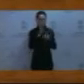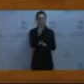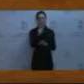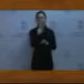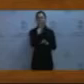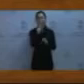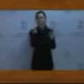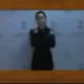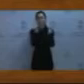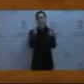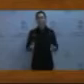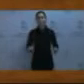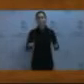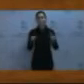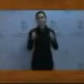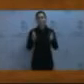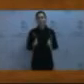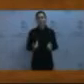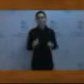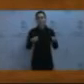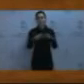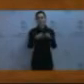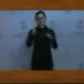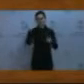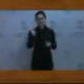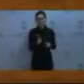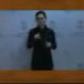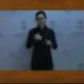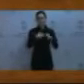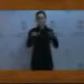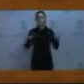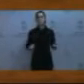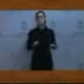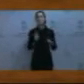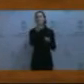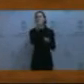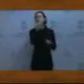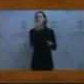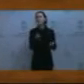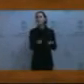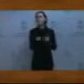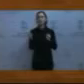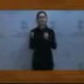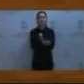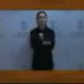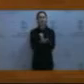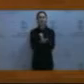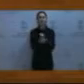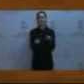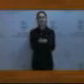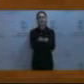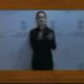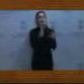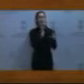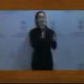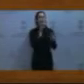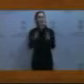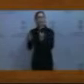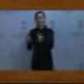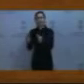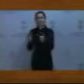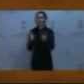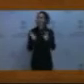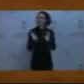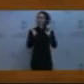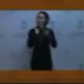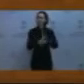fórmulas que nuestro grupo político ha traído a la Cámara, como por ejemplo, cómo evitar el efecto llamada, si precisamente, que a lo que el